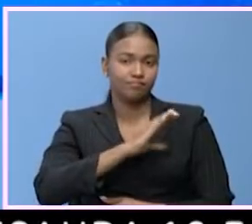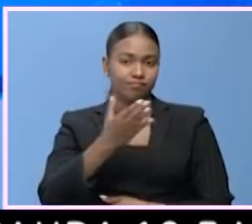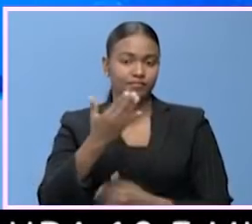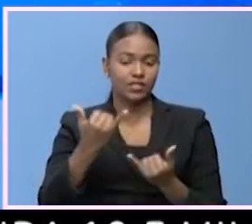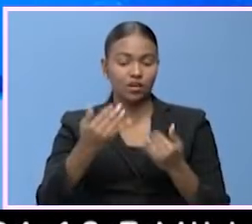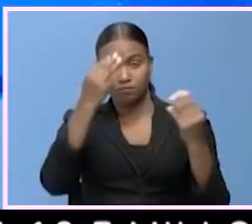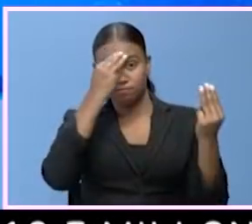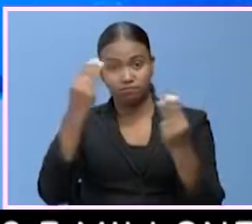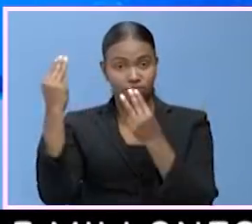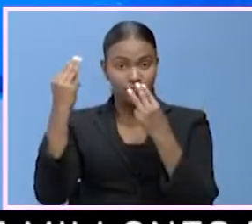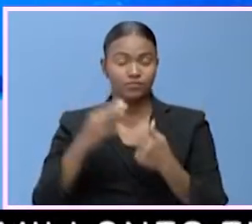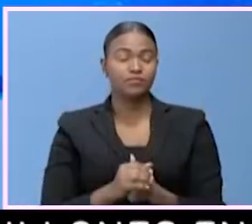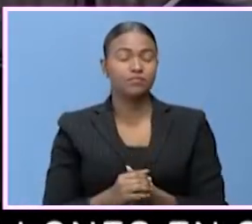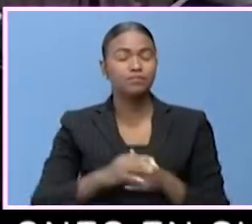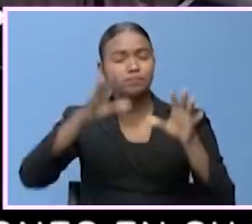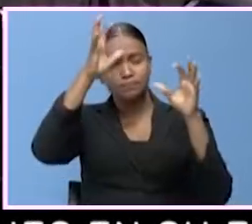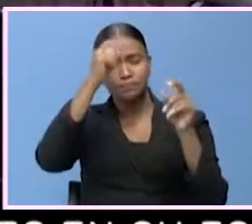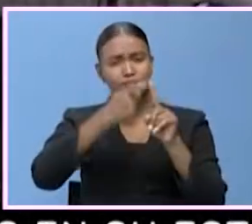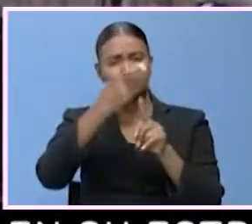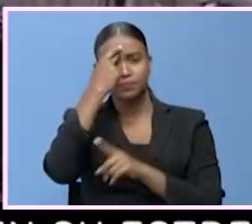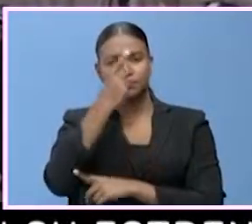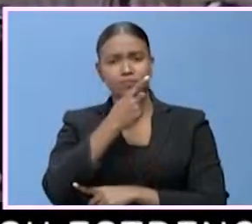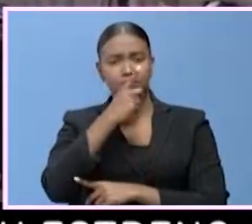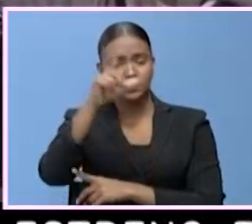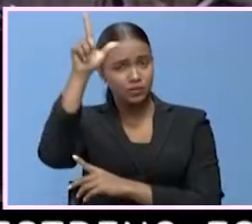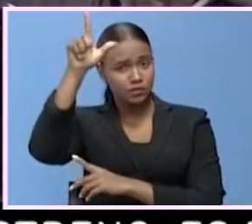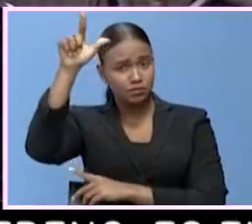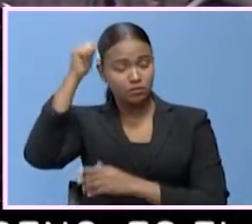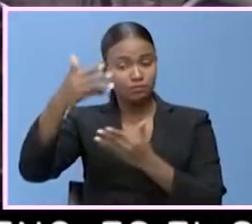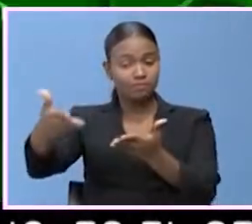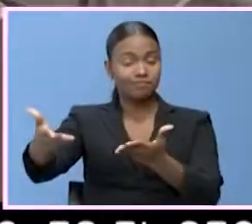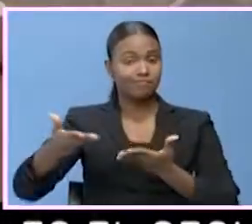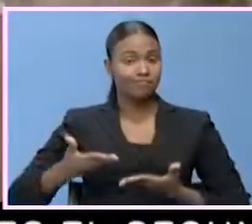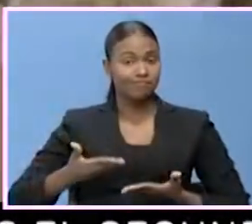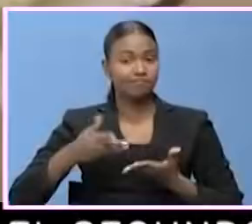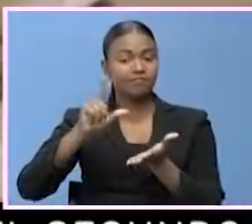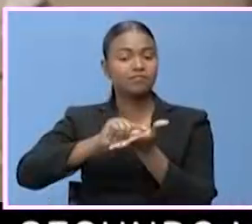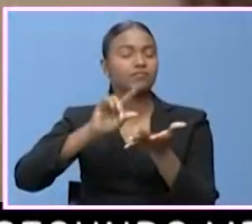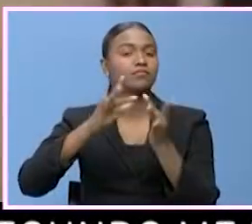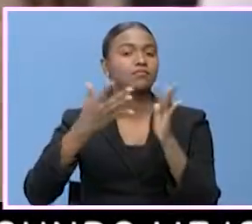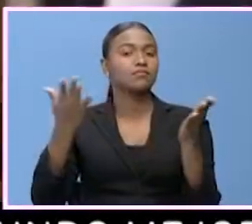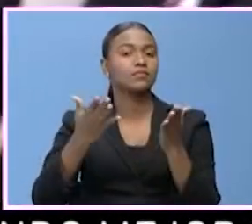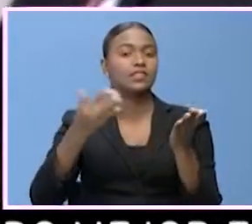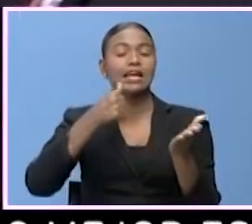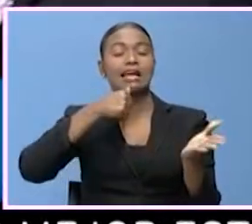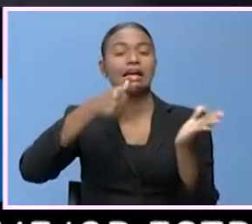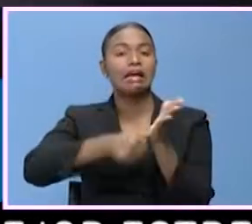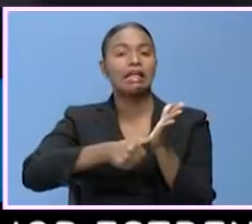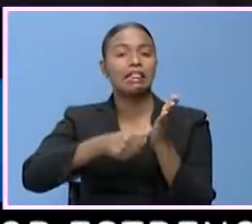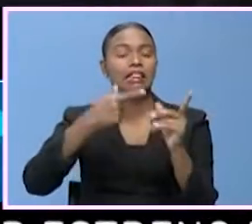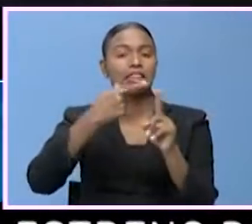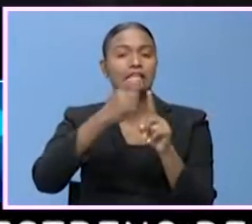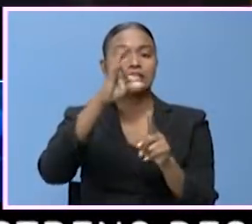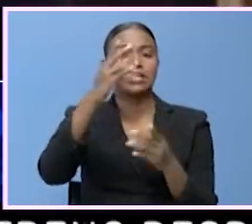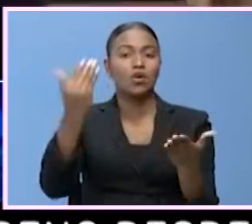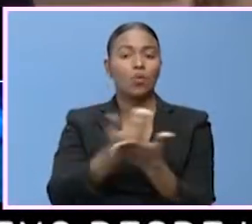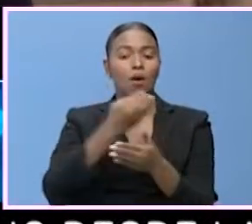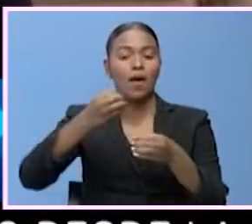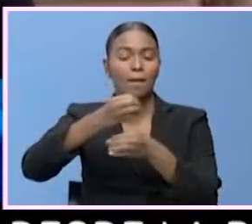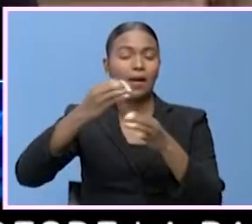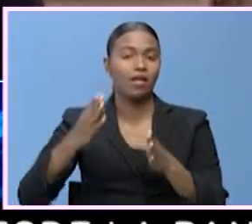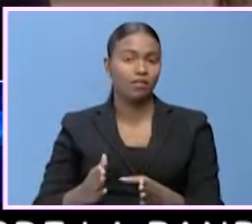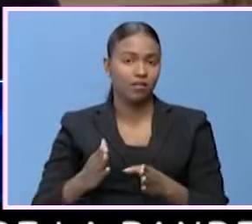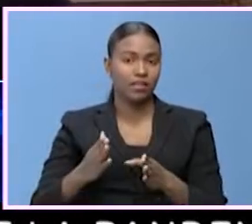en su aniversario. Señores, el presidente de la República, Luis Abinader, recibió de manera virtual las cartas credenciales de 7 nuevos